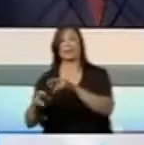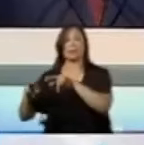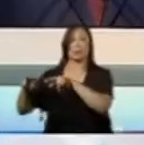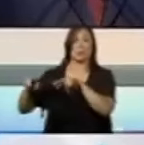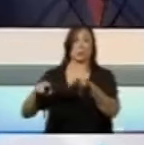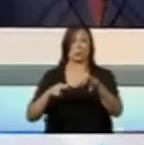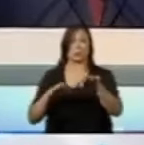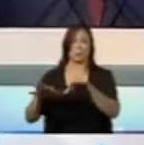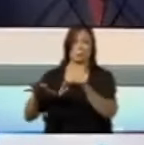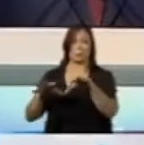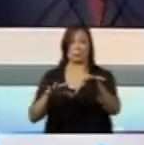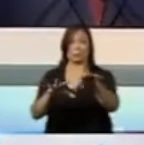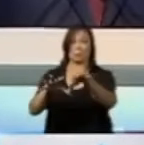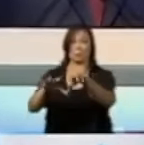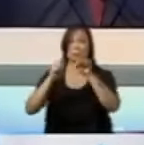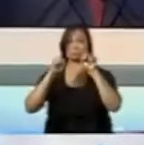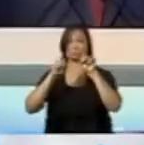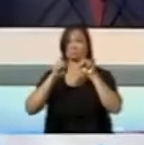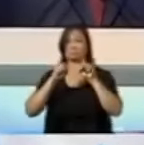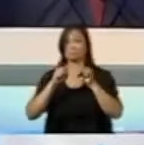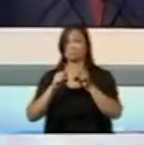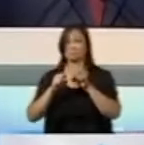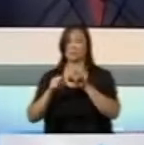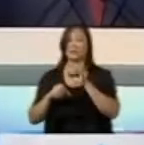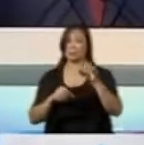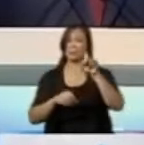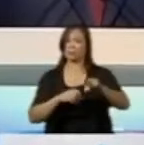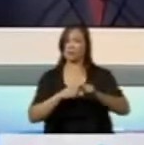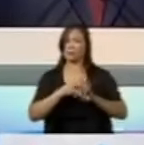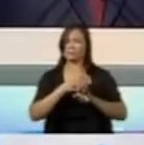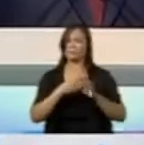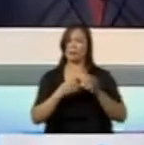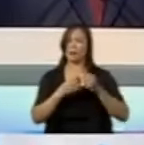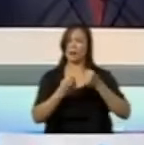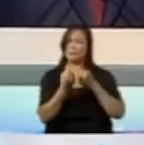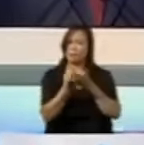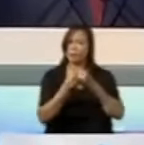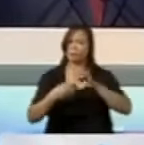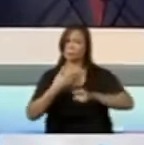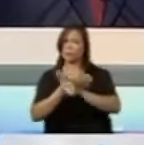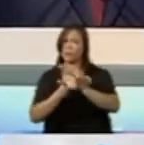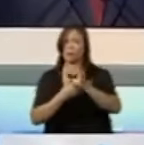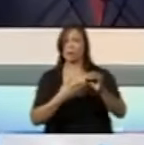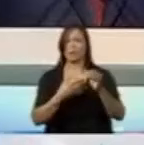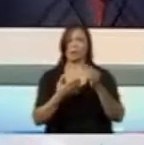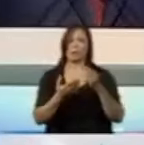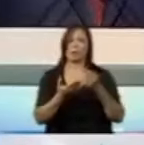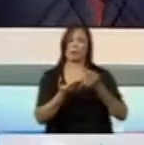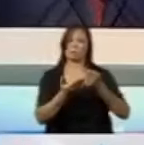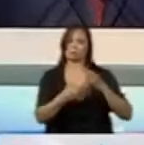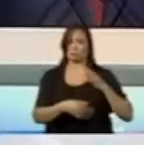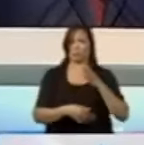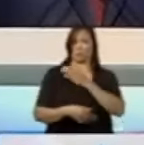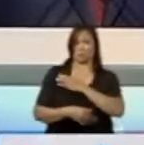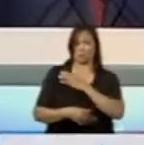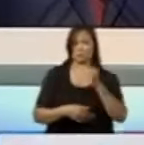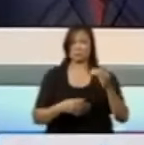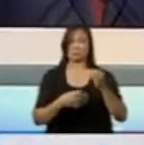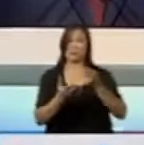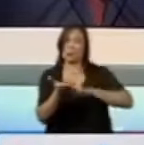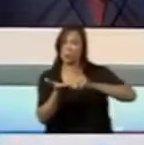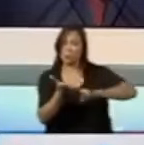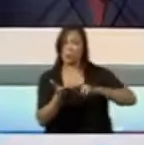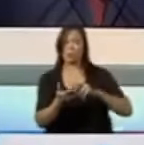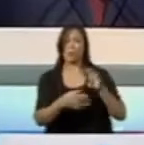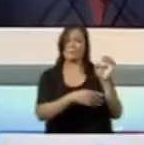río nos roban a los dominicanos. Tenemos que reforzar también lo que tiene que ver con las relaciones diplomáticas, el